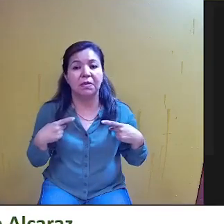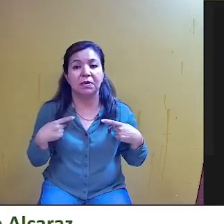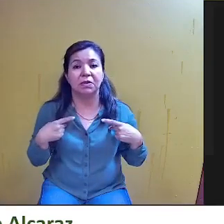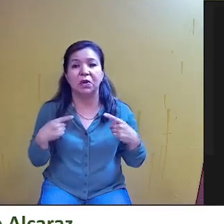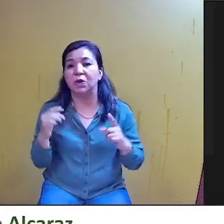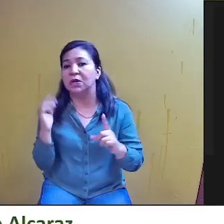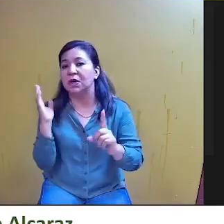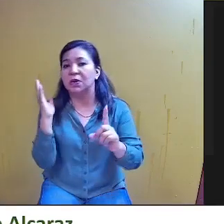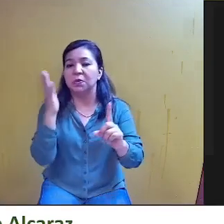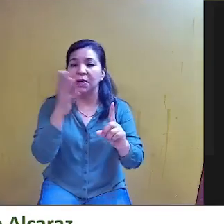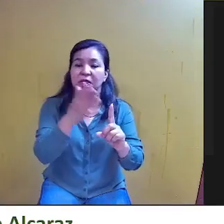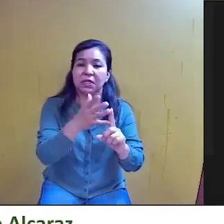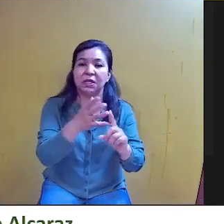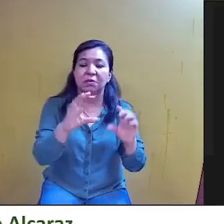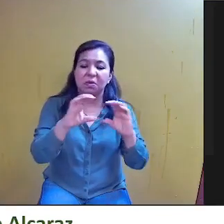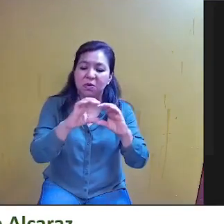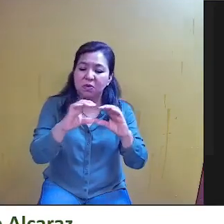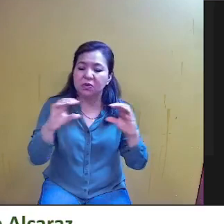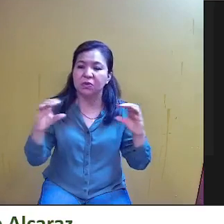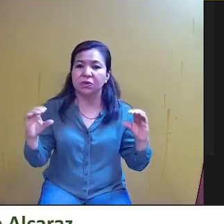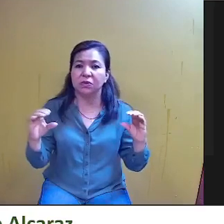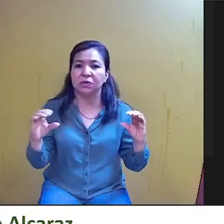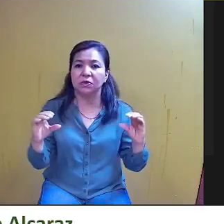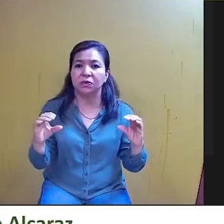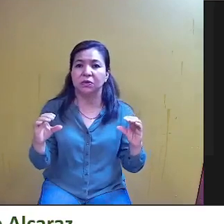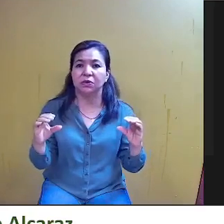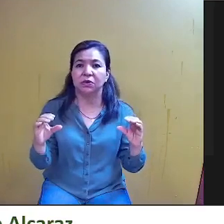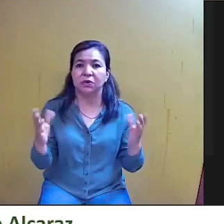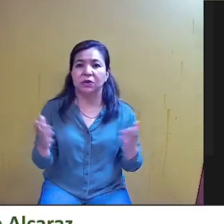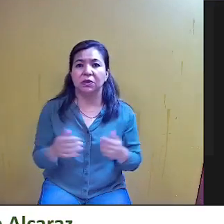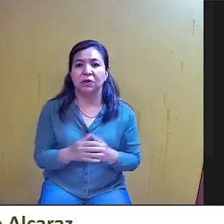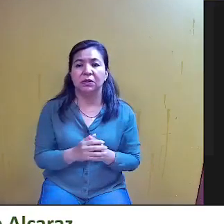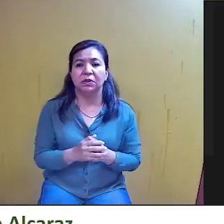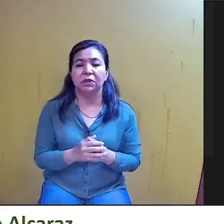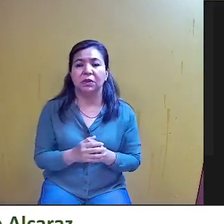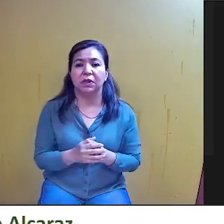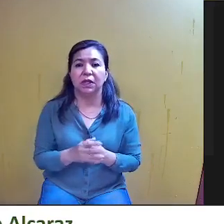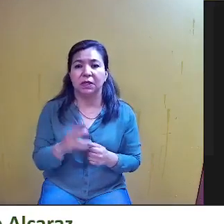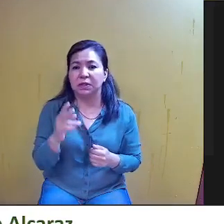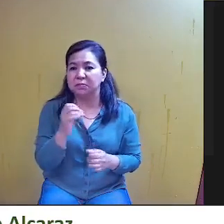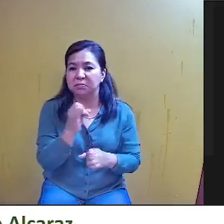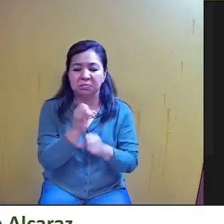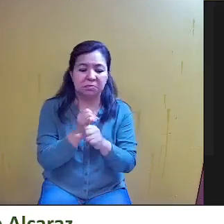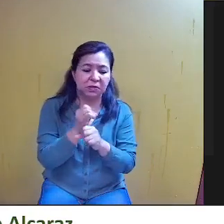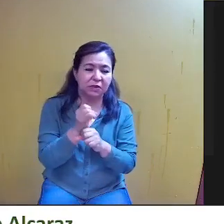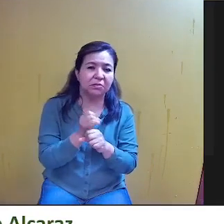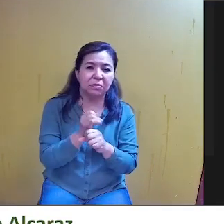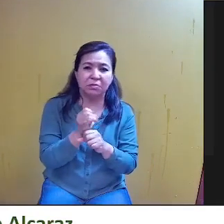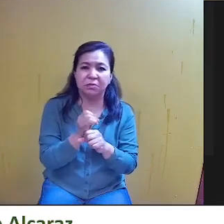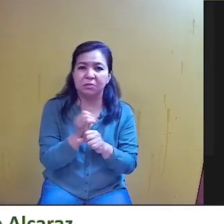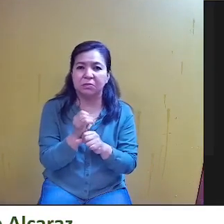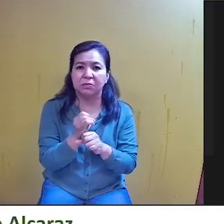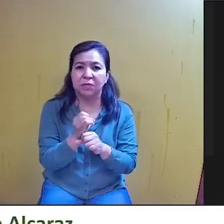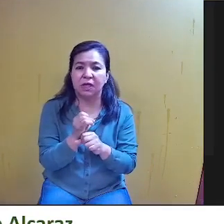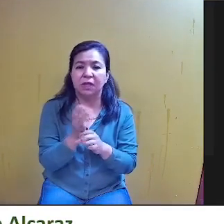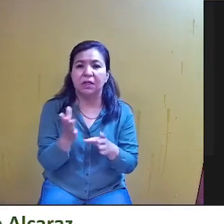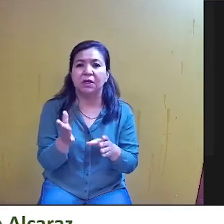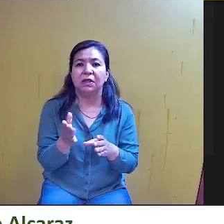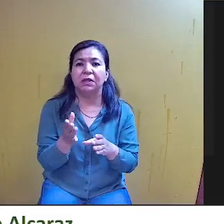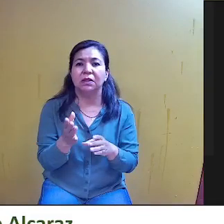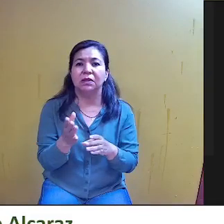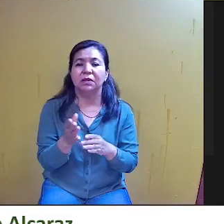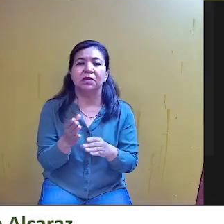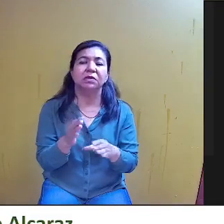coherencia narrativa en cuanto a una jurisprudencia que analiza una conducta